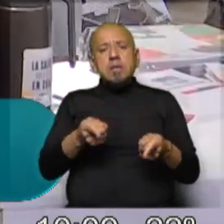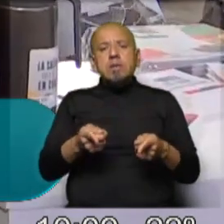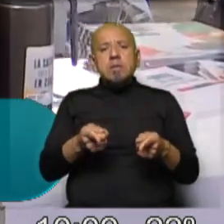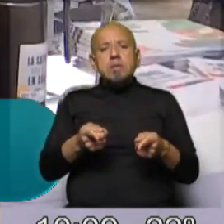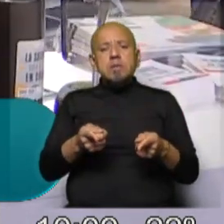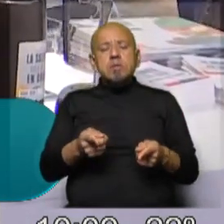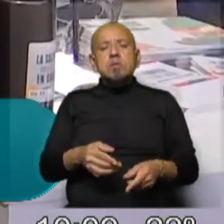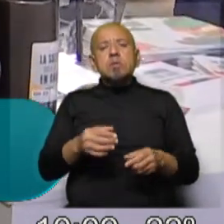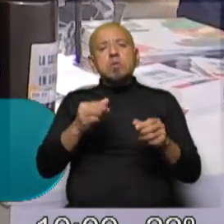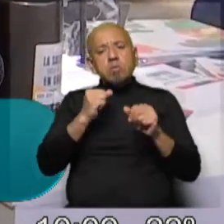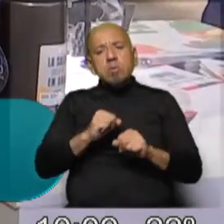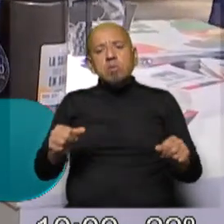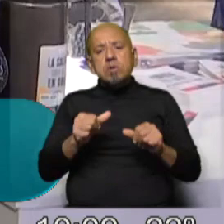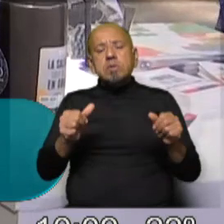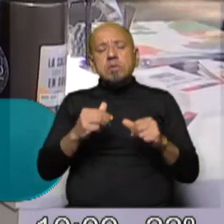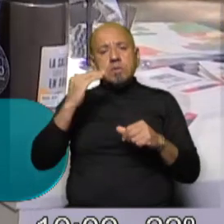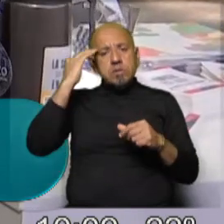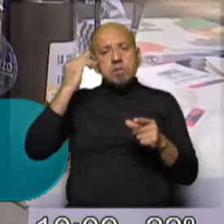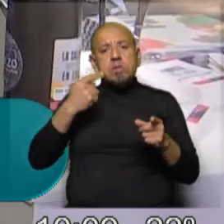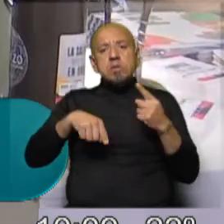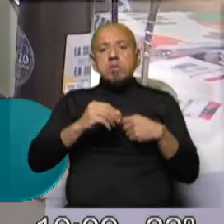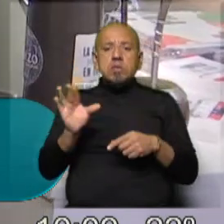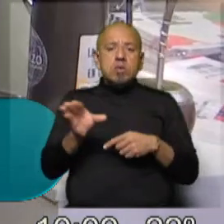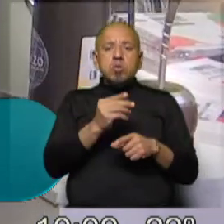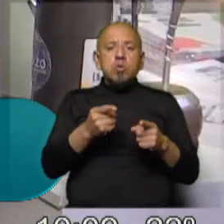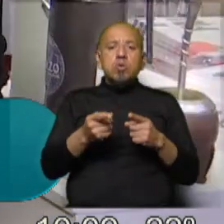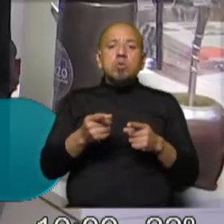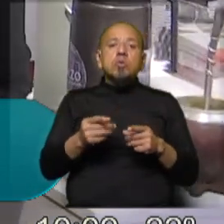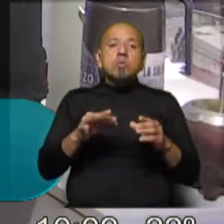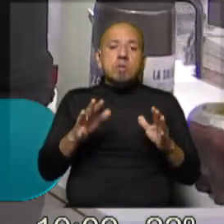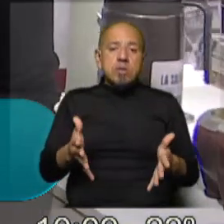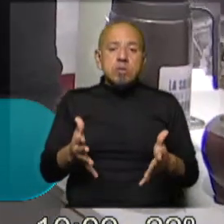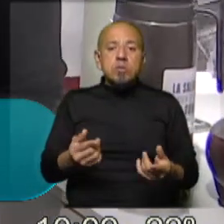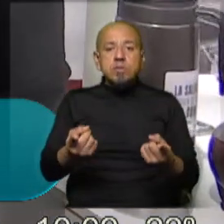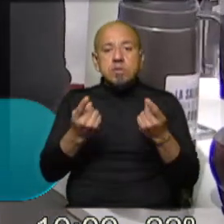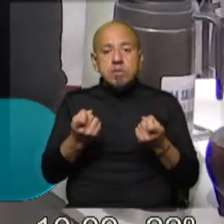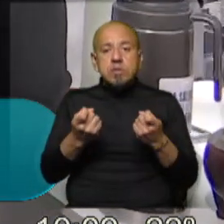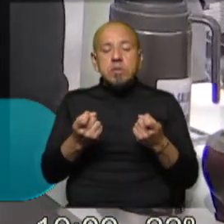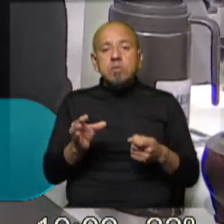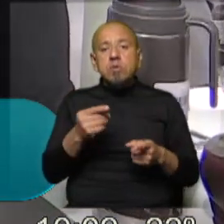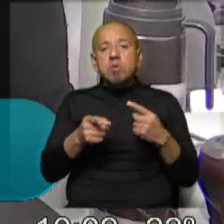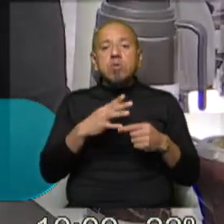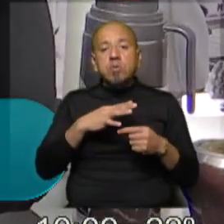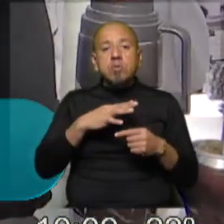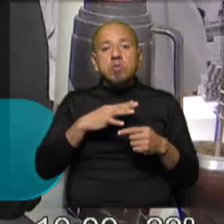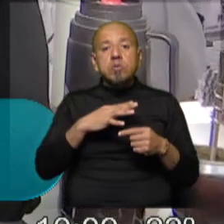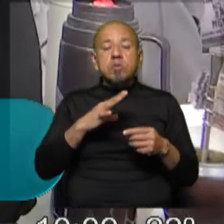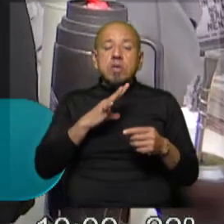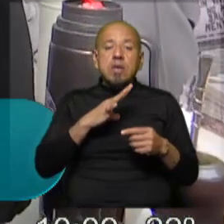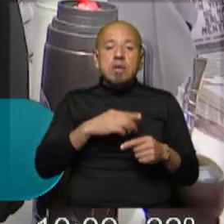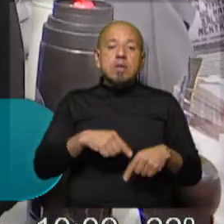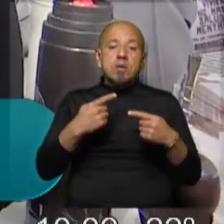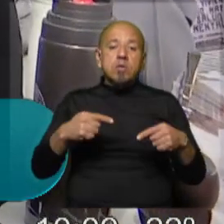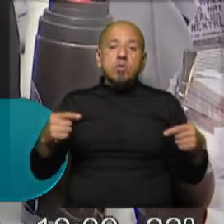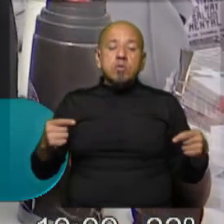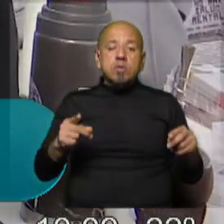de poder como generar conciencia en todos los actores. Para eso necesitamos que todos entendamos que tenemos cosas para aportar